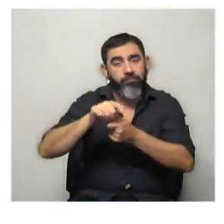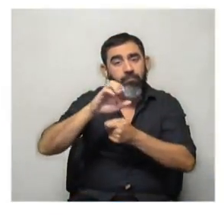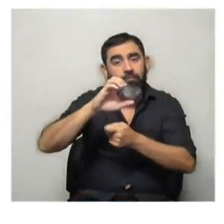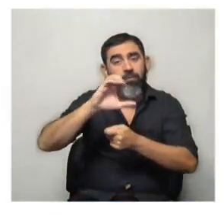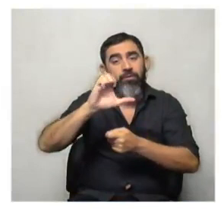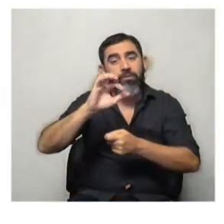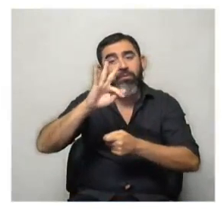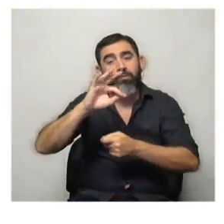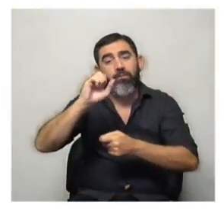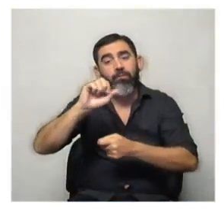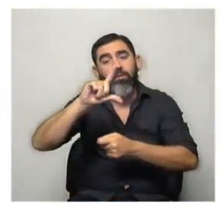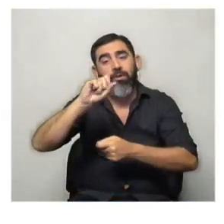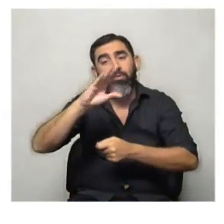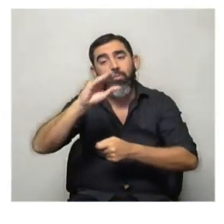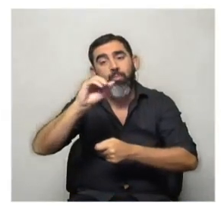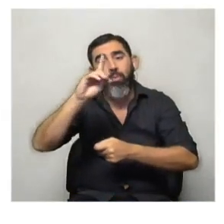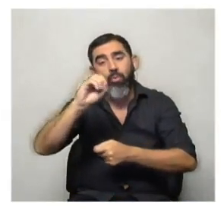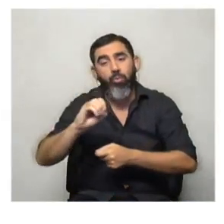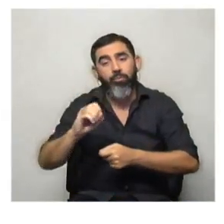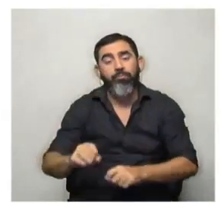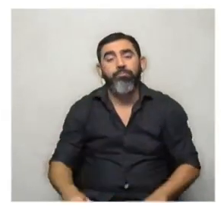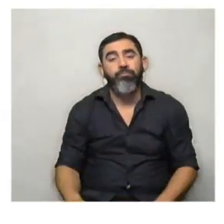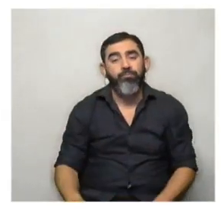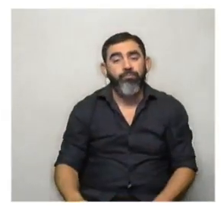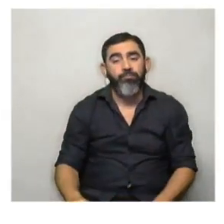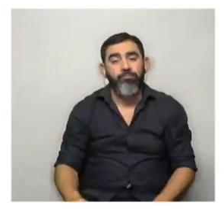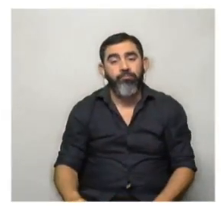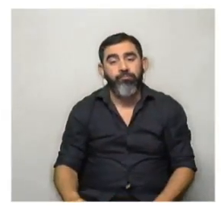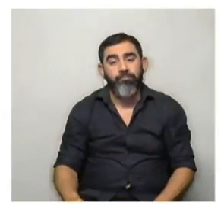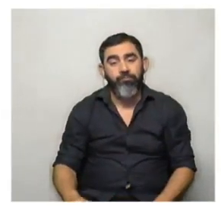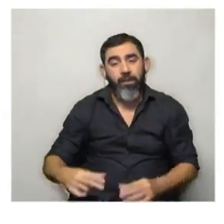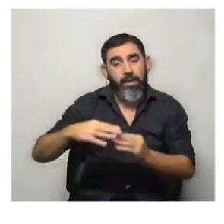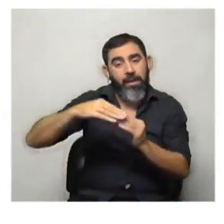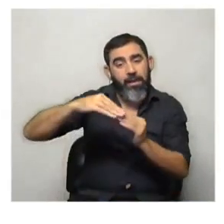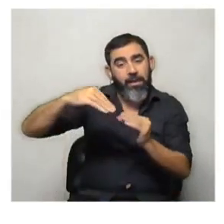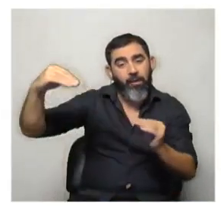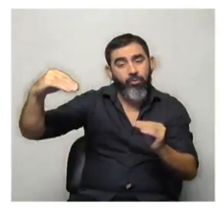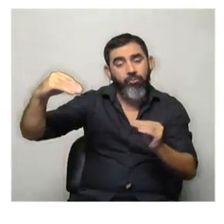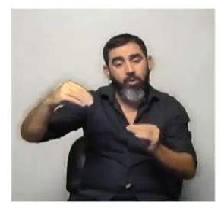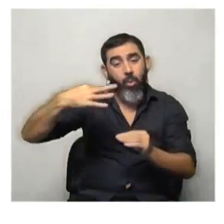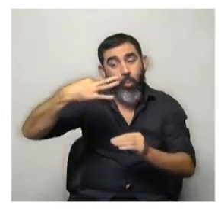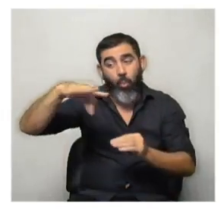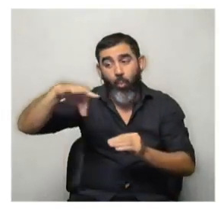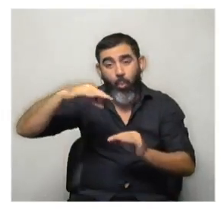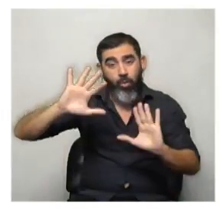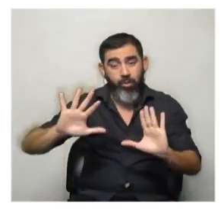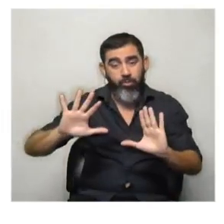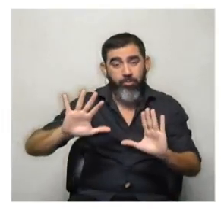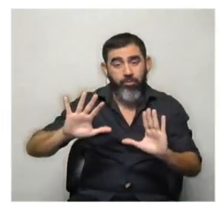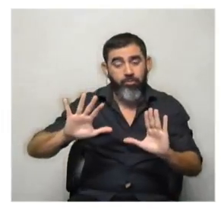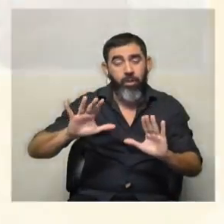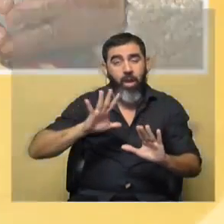cefalópodos que se llaman ortoconos o fragmaconos rectos, que son bastante únicos. No hay un